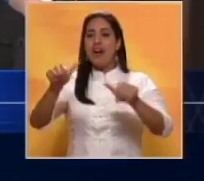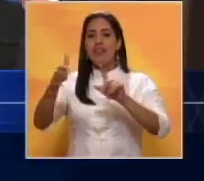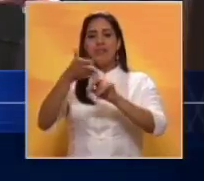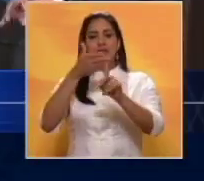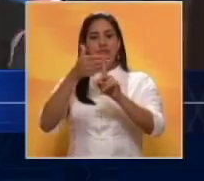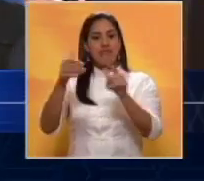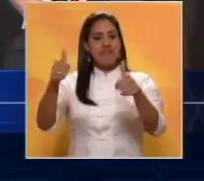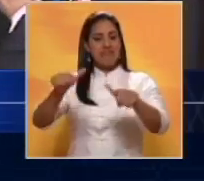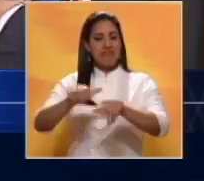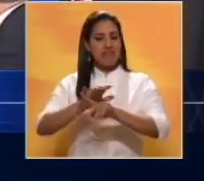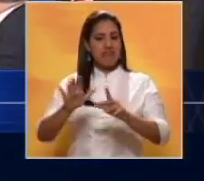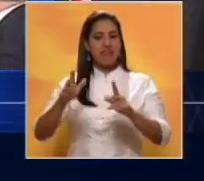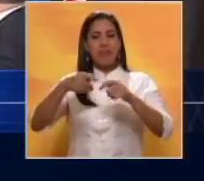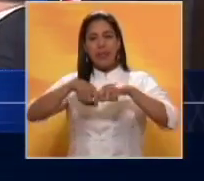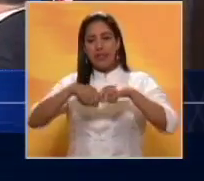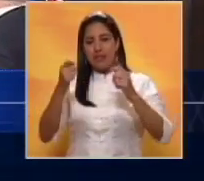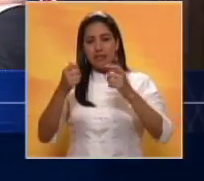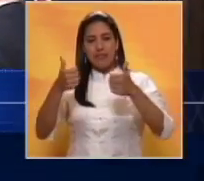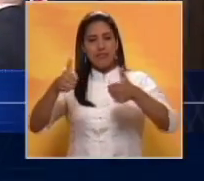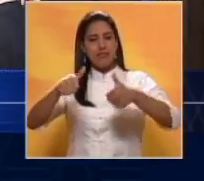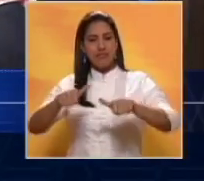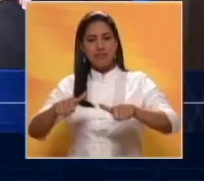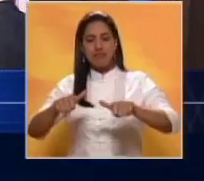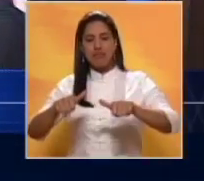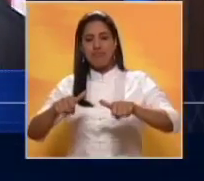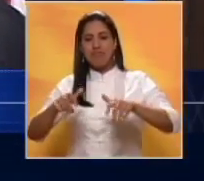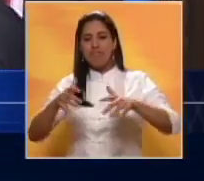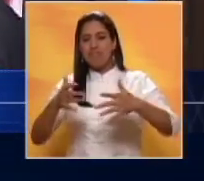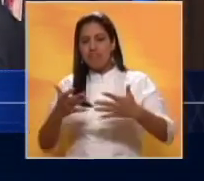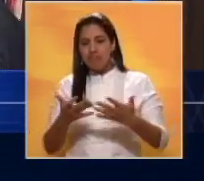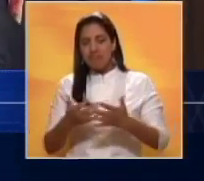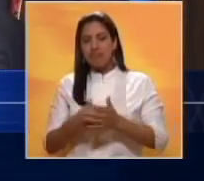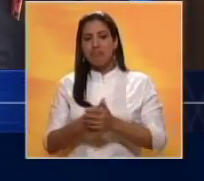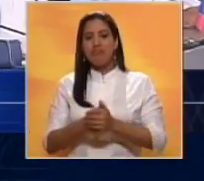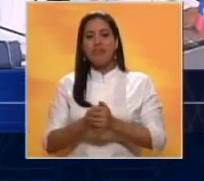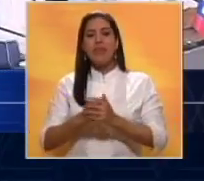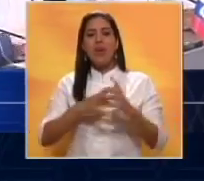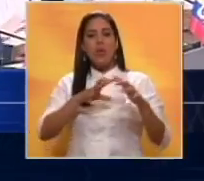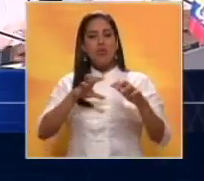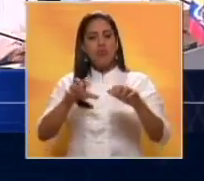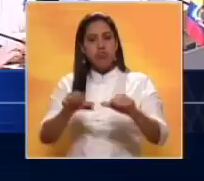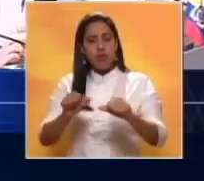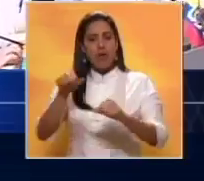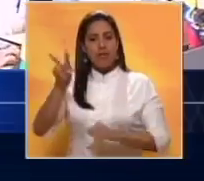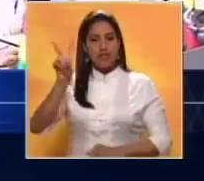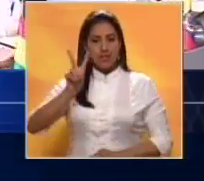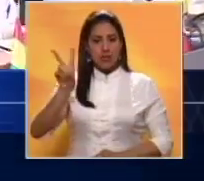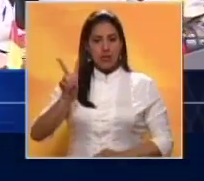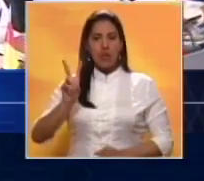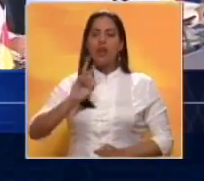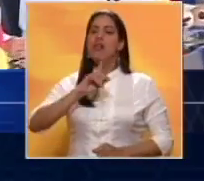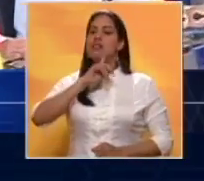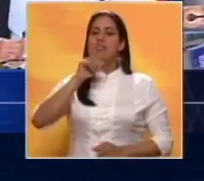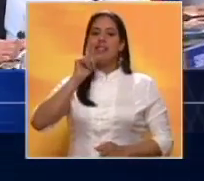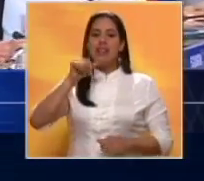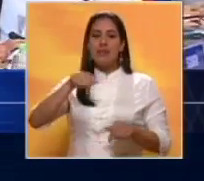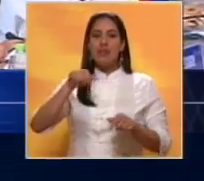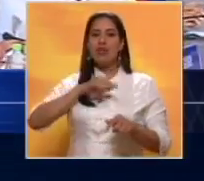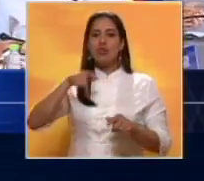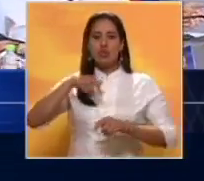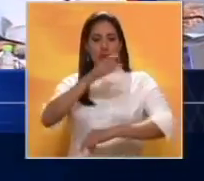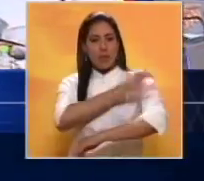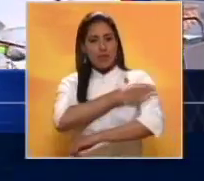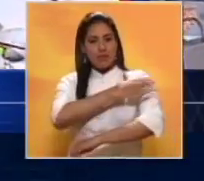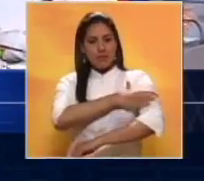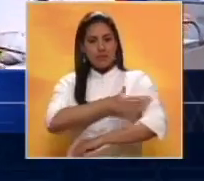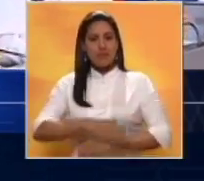violencia, el fracaso de las intervenciones en Venezuela lleva a que esta